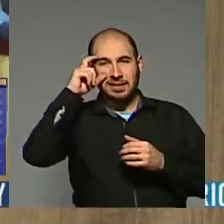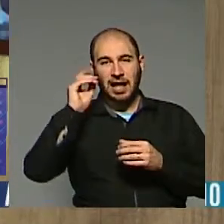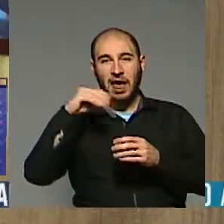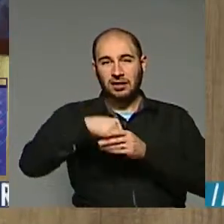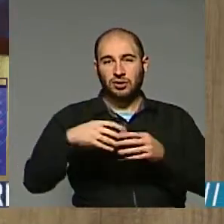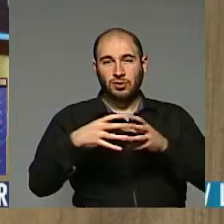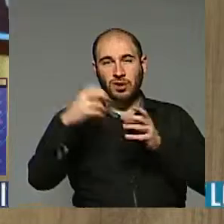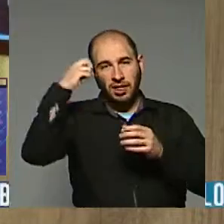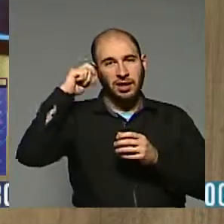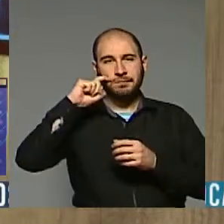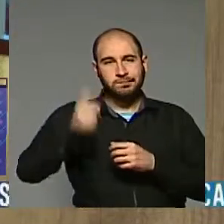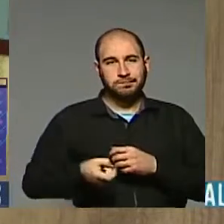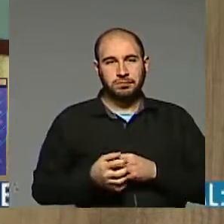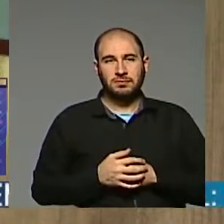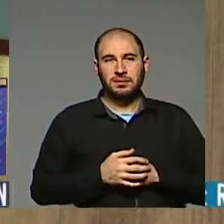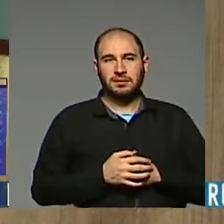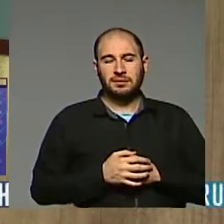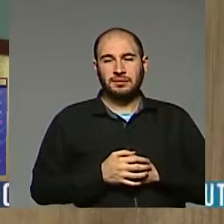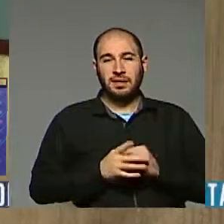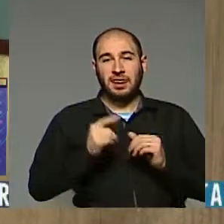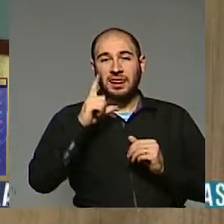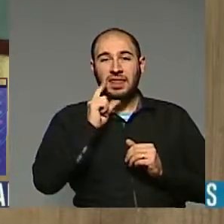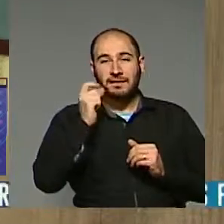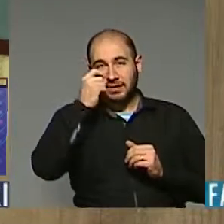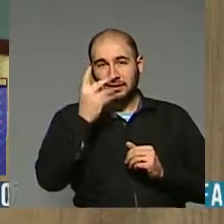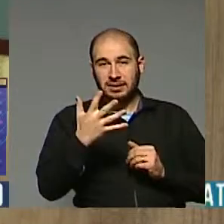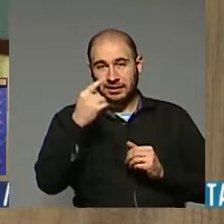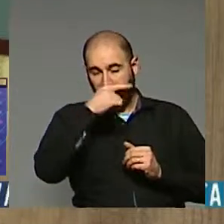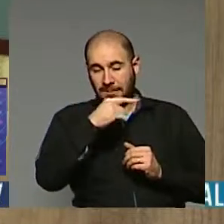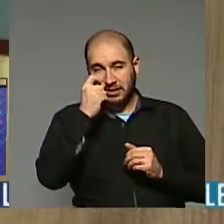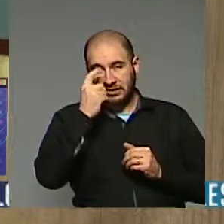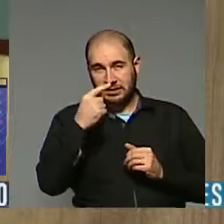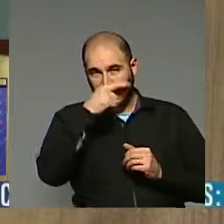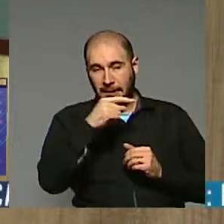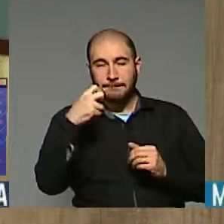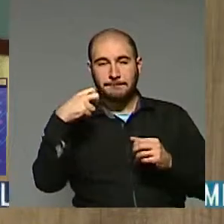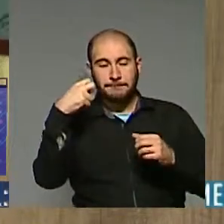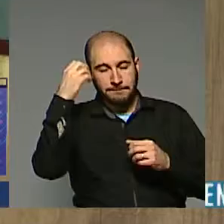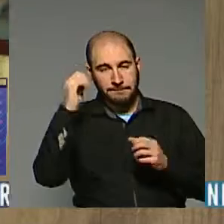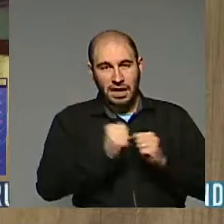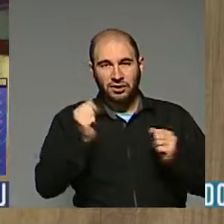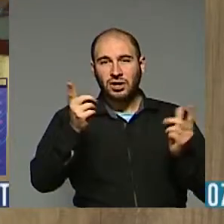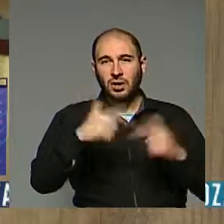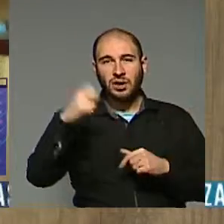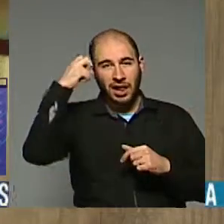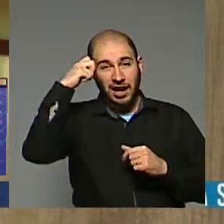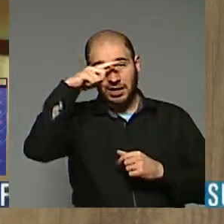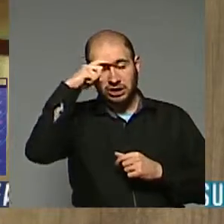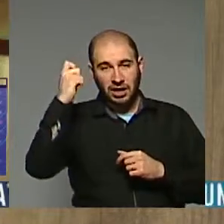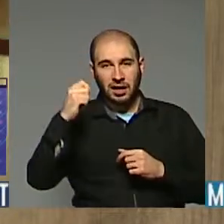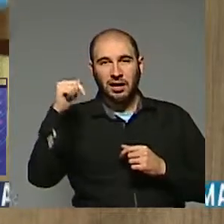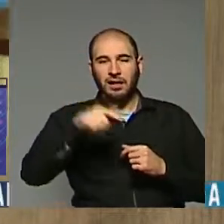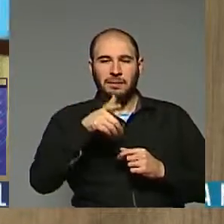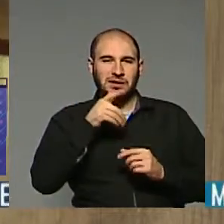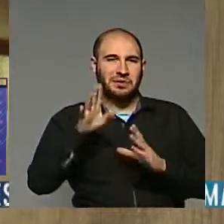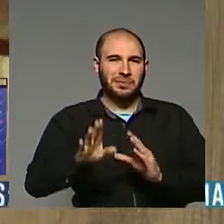de los radicales díscolos, sobre todo teniendo en cuenta que el 27 de mayo es la Convención Radical Nacional. Entonces, digamos, queda